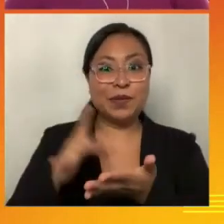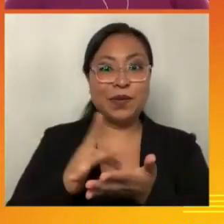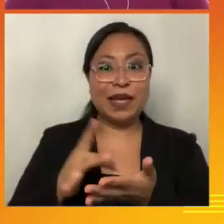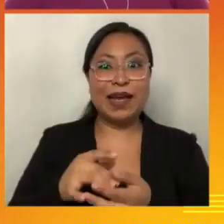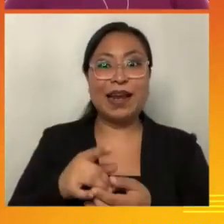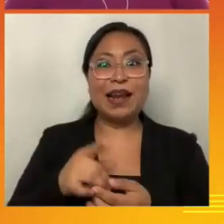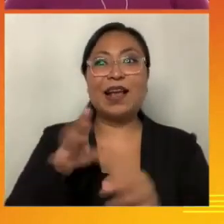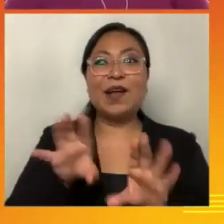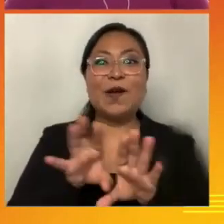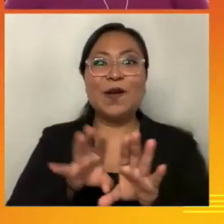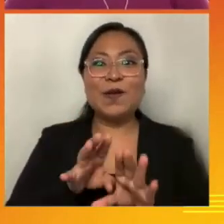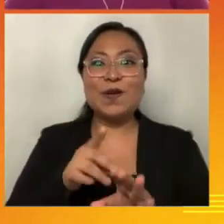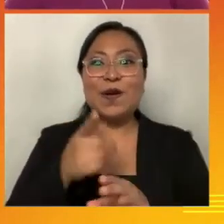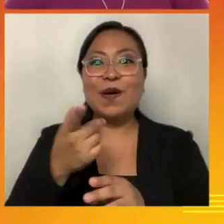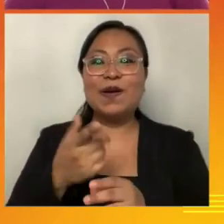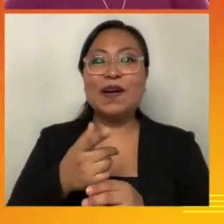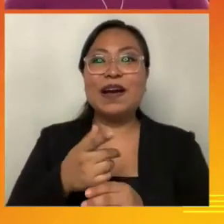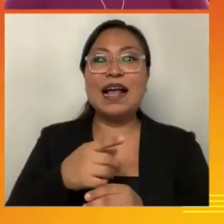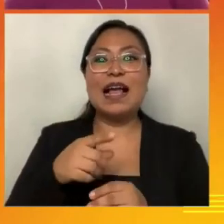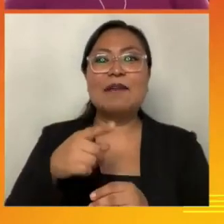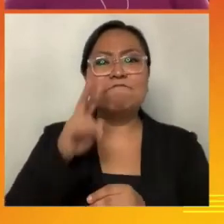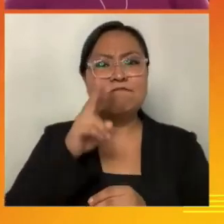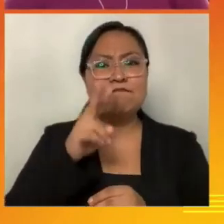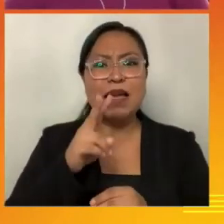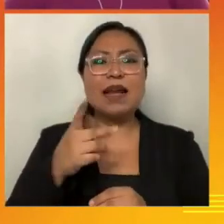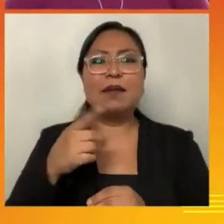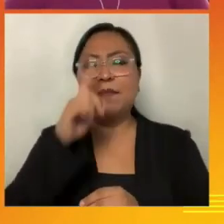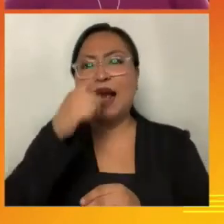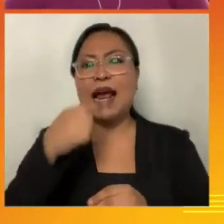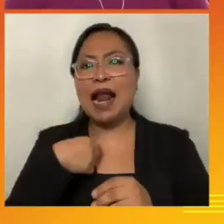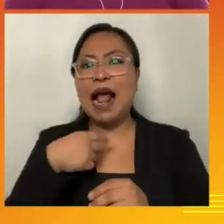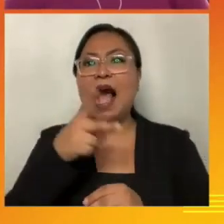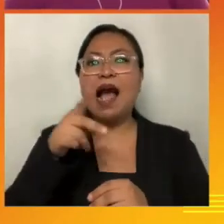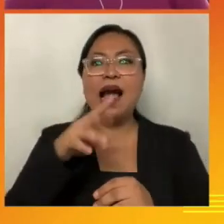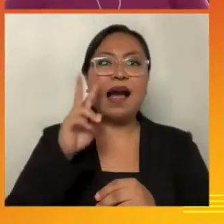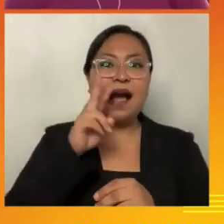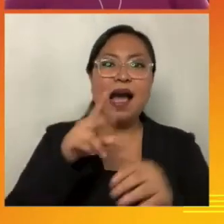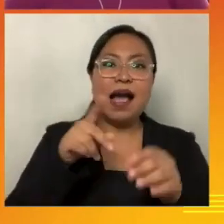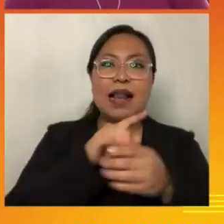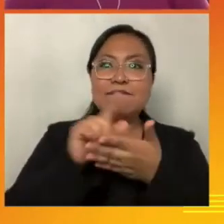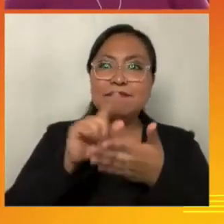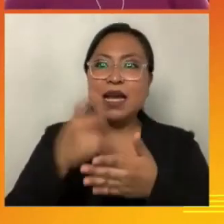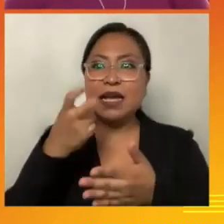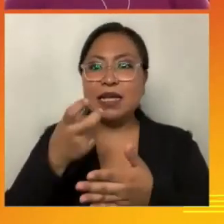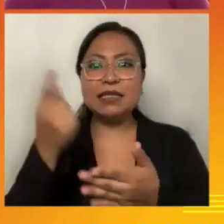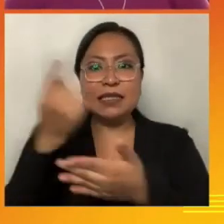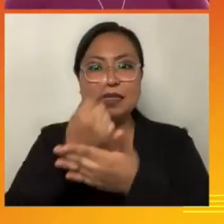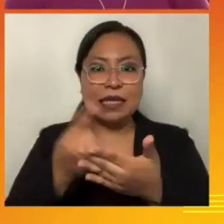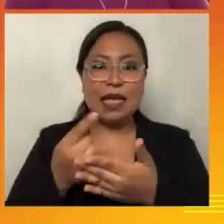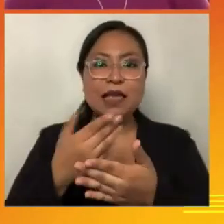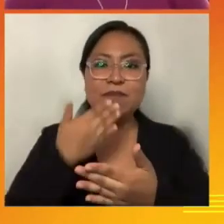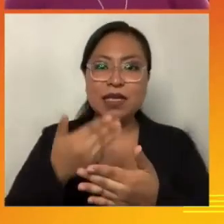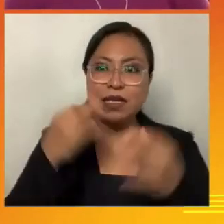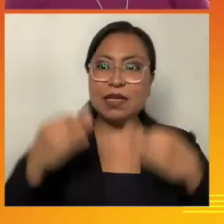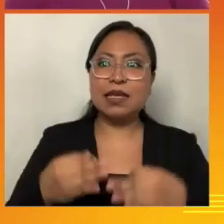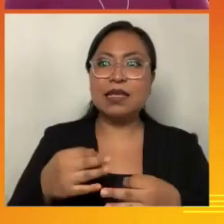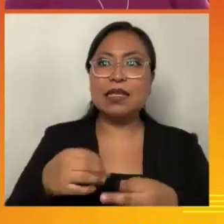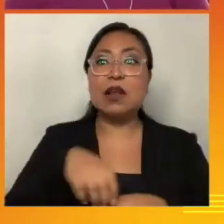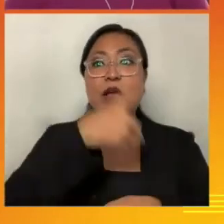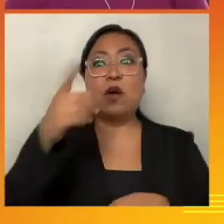que veíamos antes de la cara al público en general. Y almacenamiento y análisis de datos, que pues ya son un